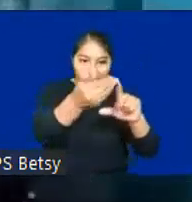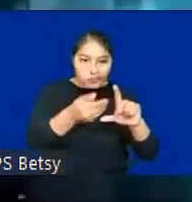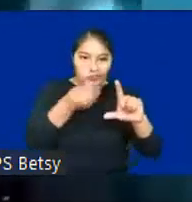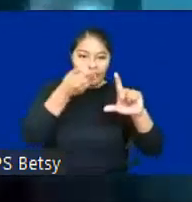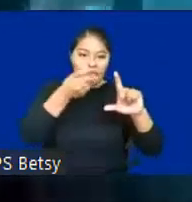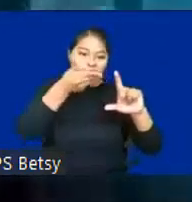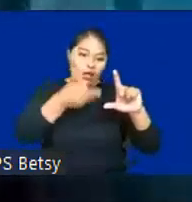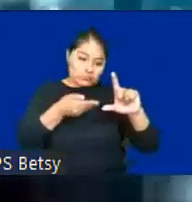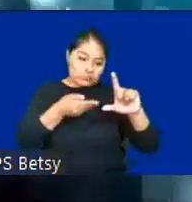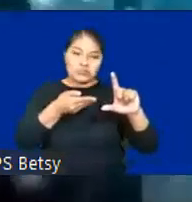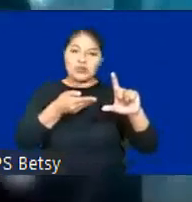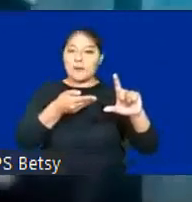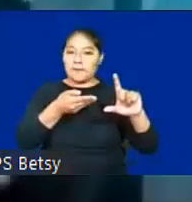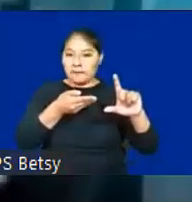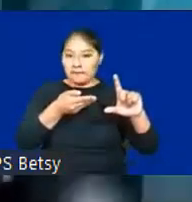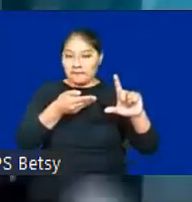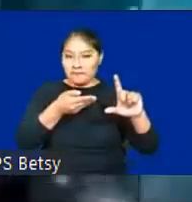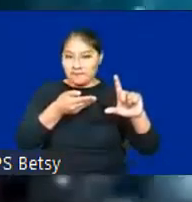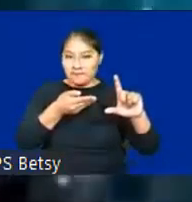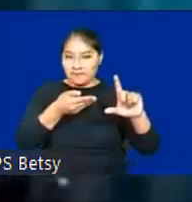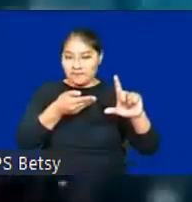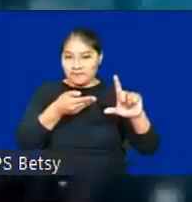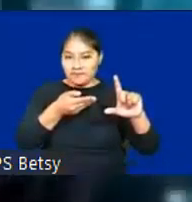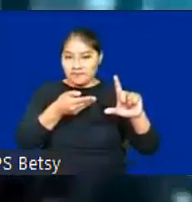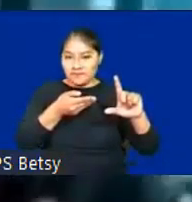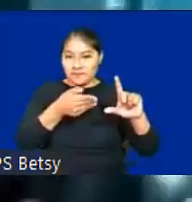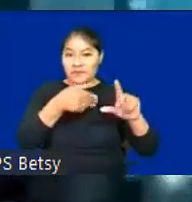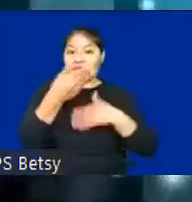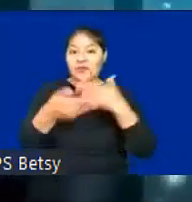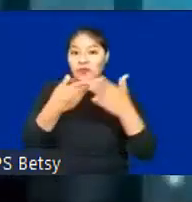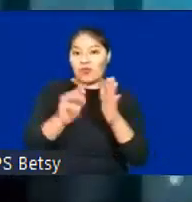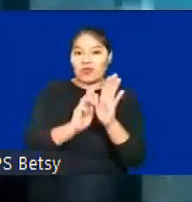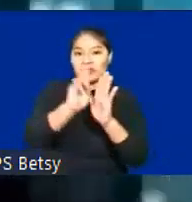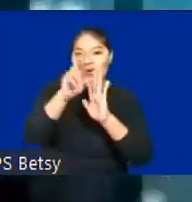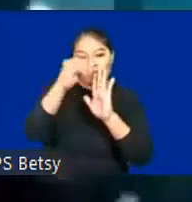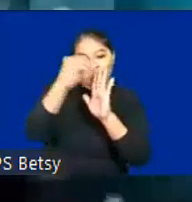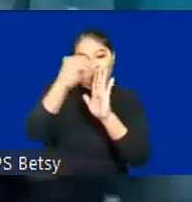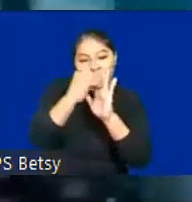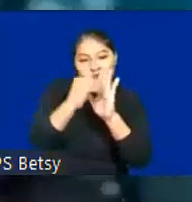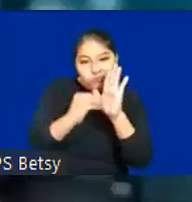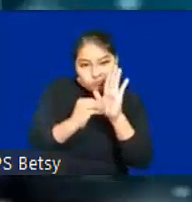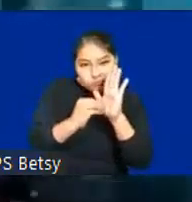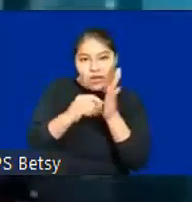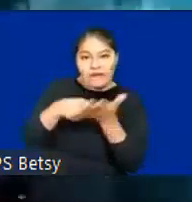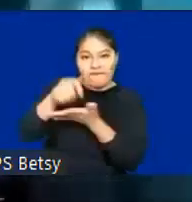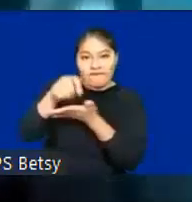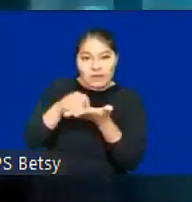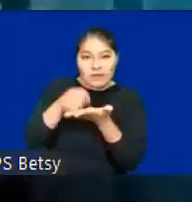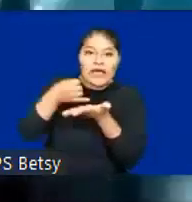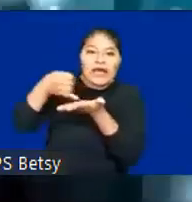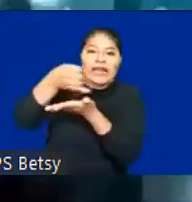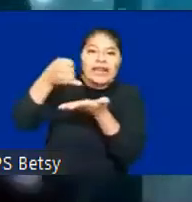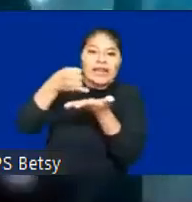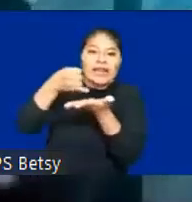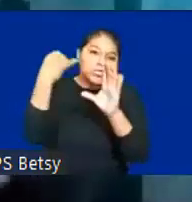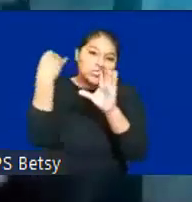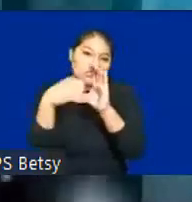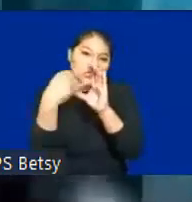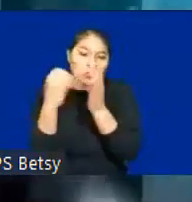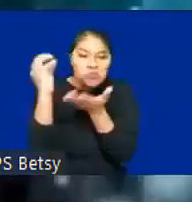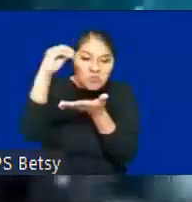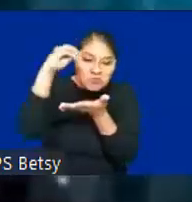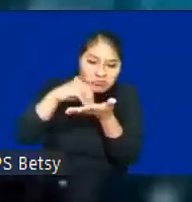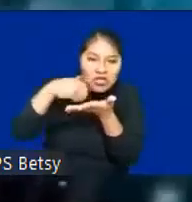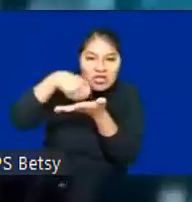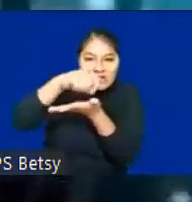línea, a generar un certificado y que una infraestructura de firma electrónica con agente automatizado ejecute el